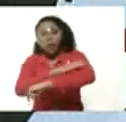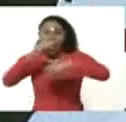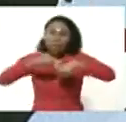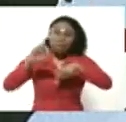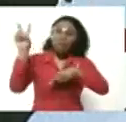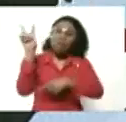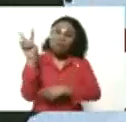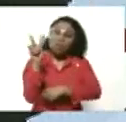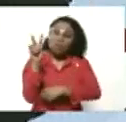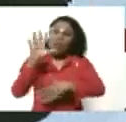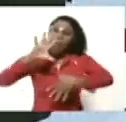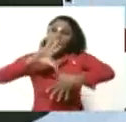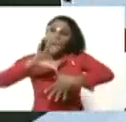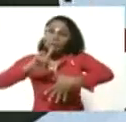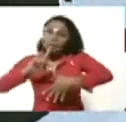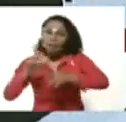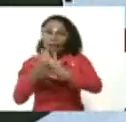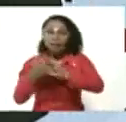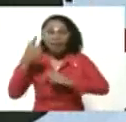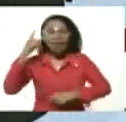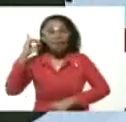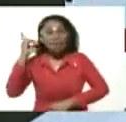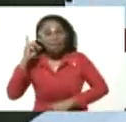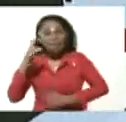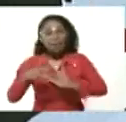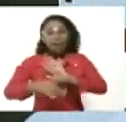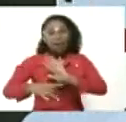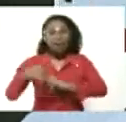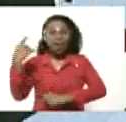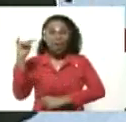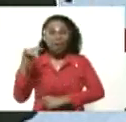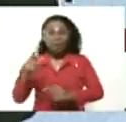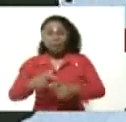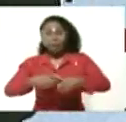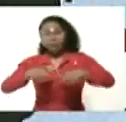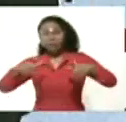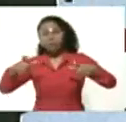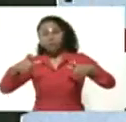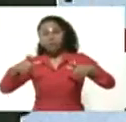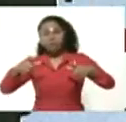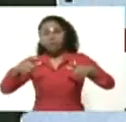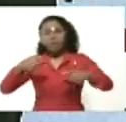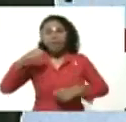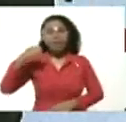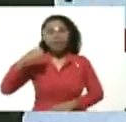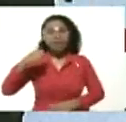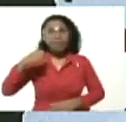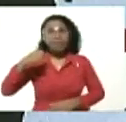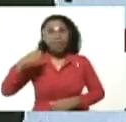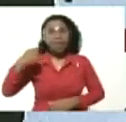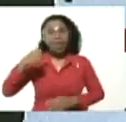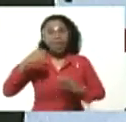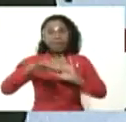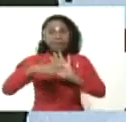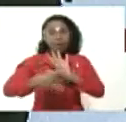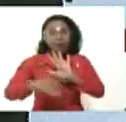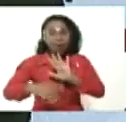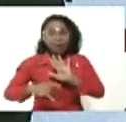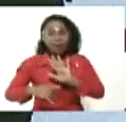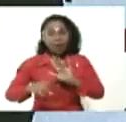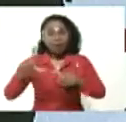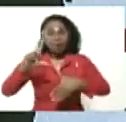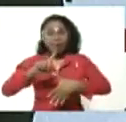Venezuela y en América Latina. Una derecha con enormes ramificaciones con la derecha latinoamericana y que defienden